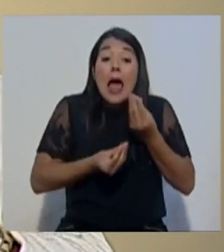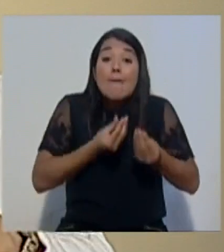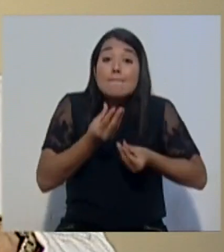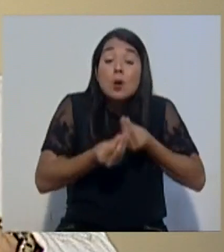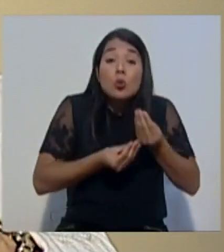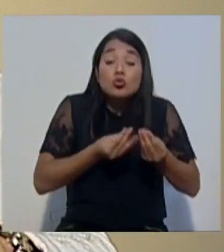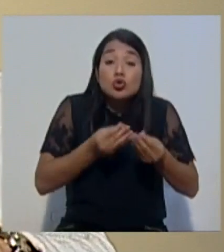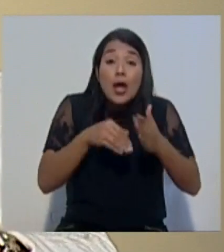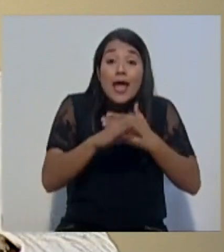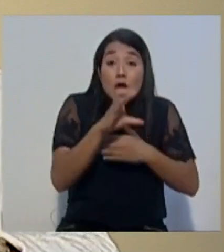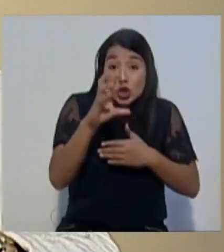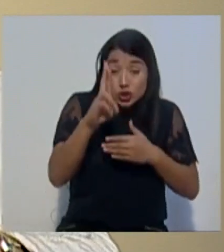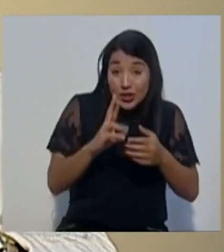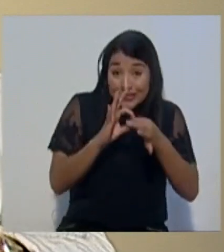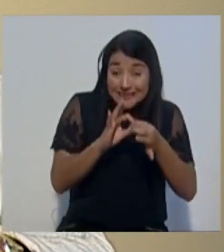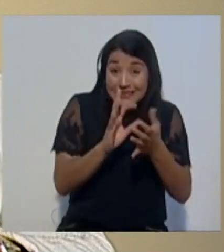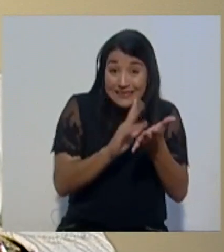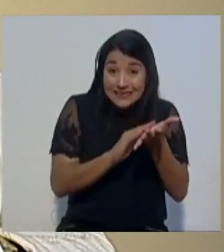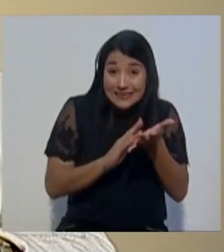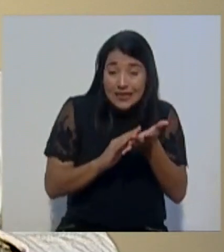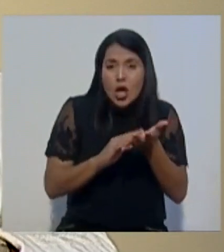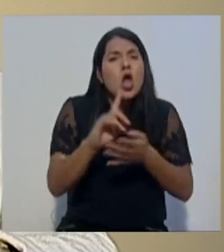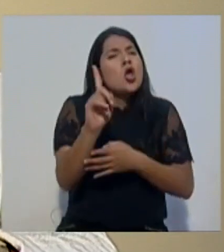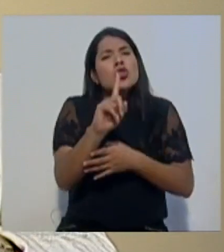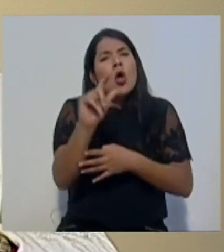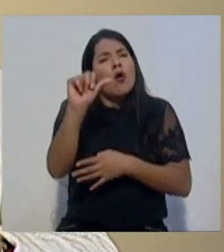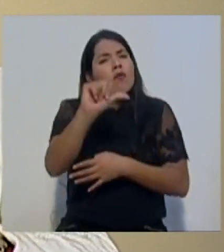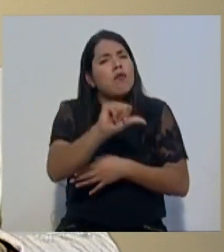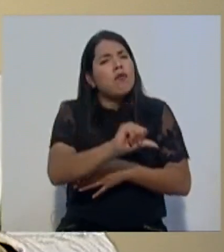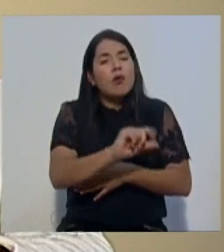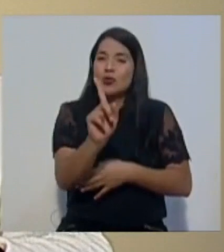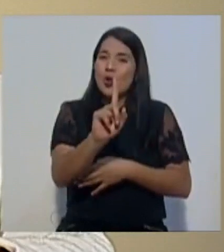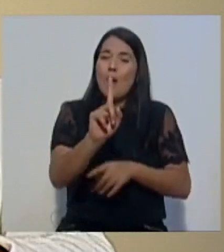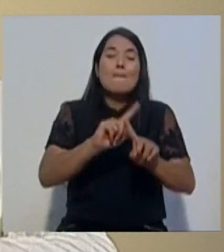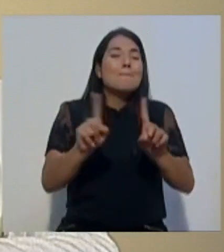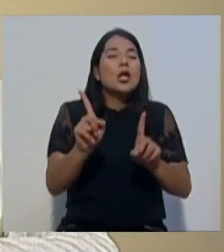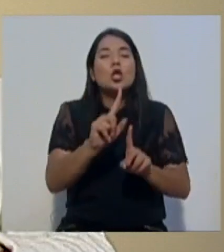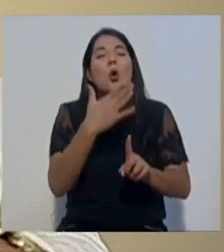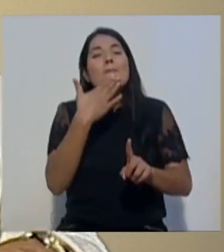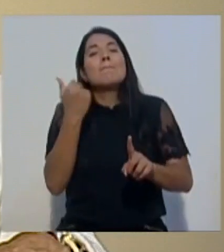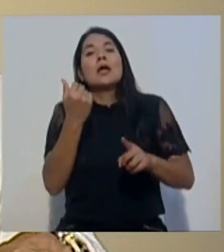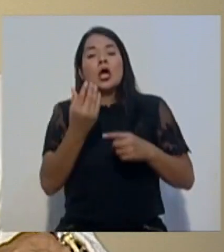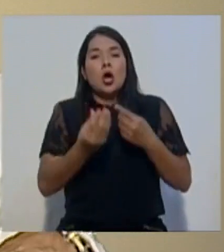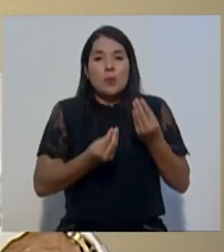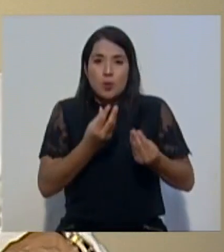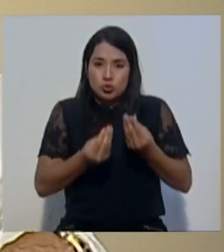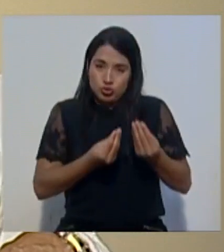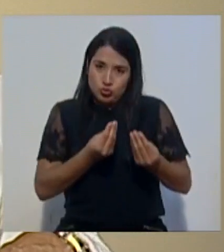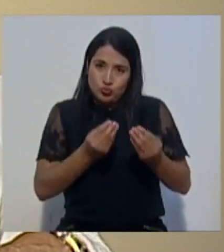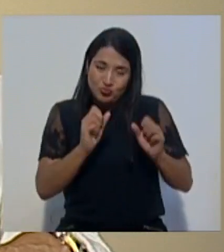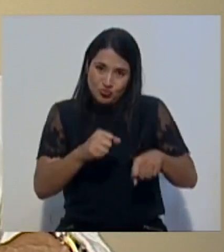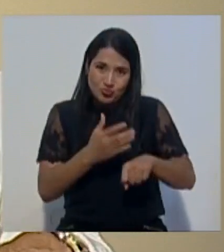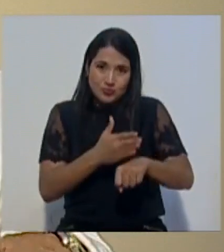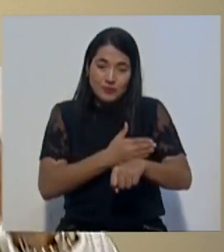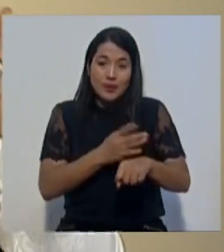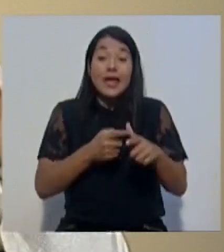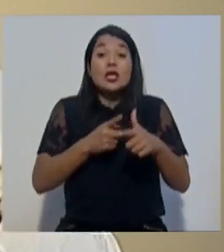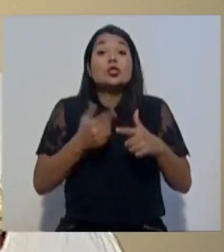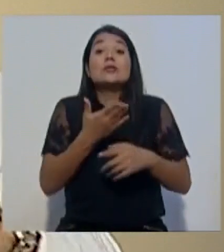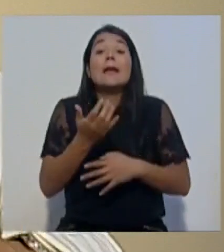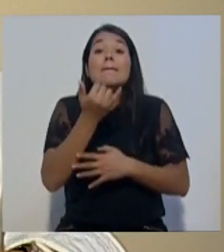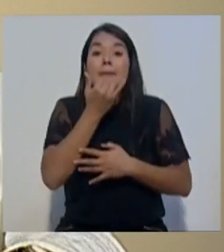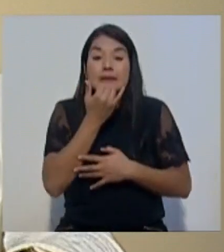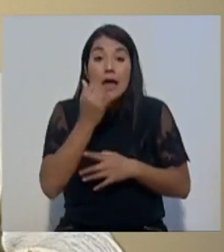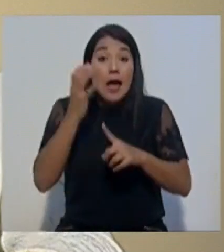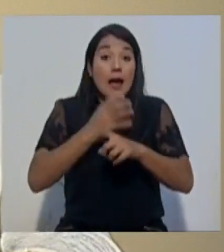se sostenga, digamos, no viene en descenso, pero no es la óptima ni la deseada. Entonces, ¿qué es lo que pasa? De que